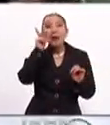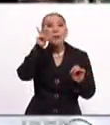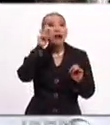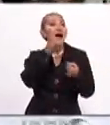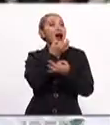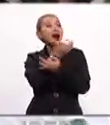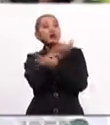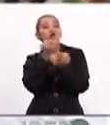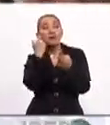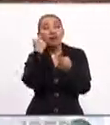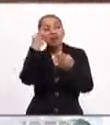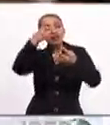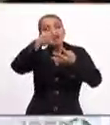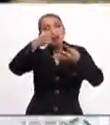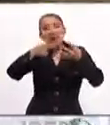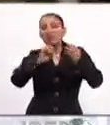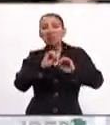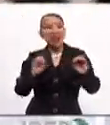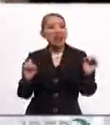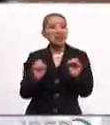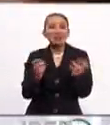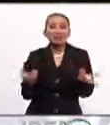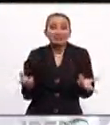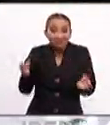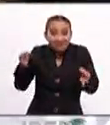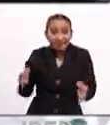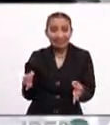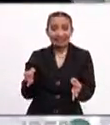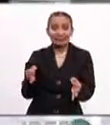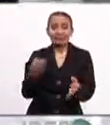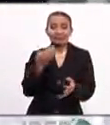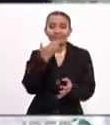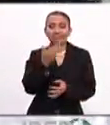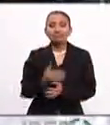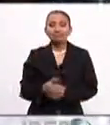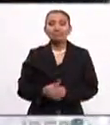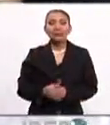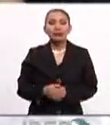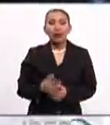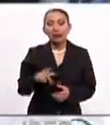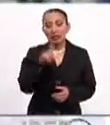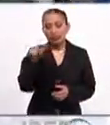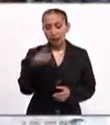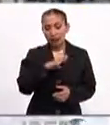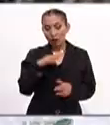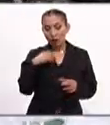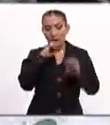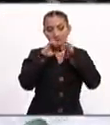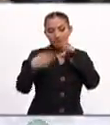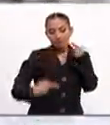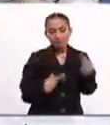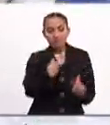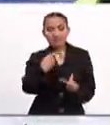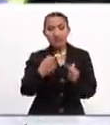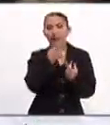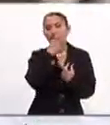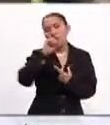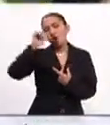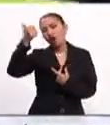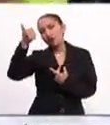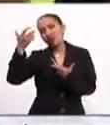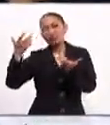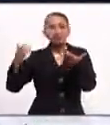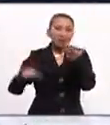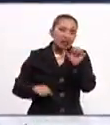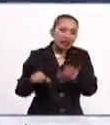anunció ninguna medida así pronta. Después hubo una rueda de prensa donde se anunciaron